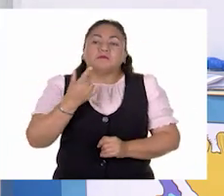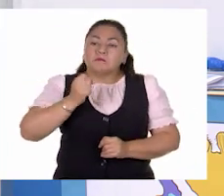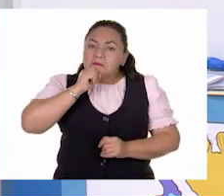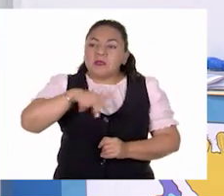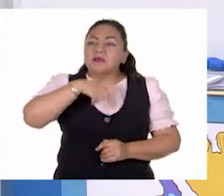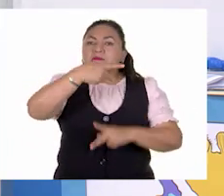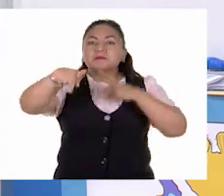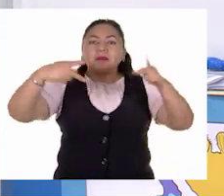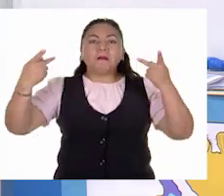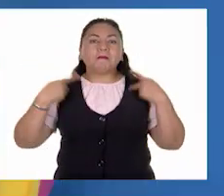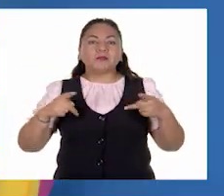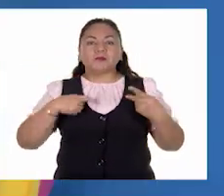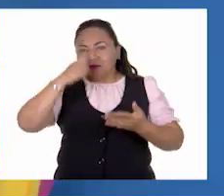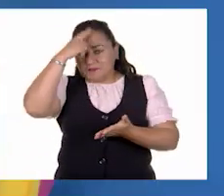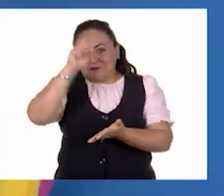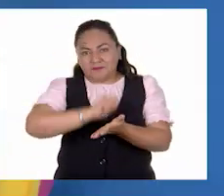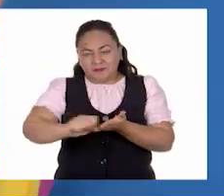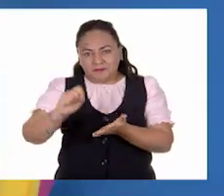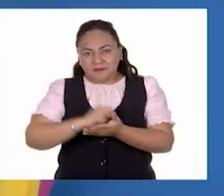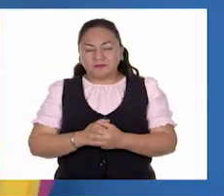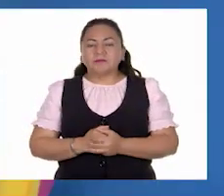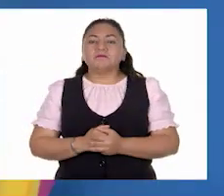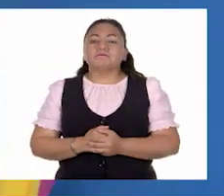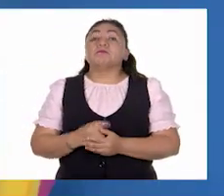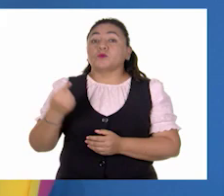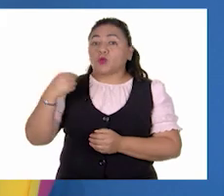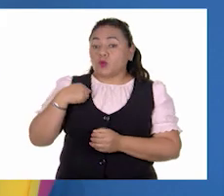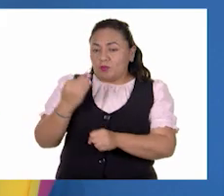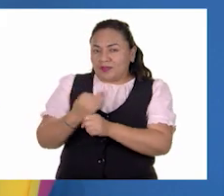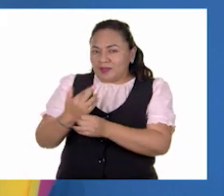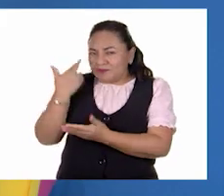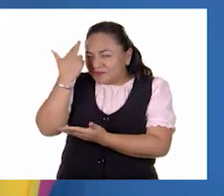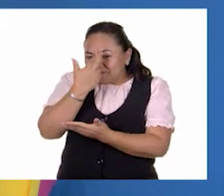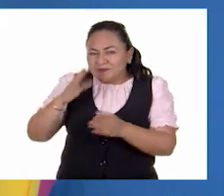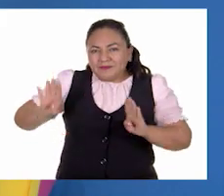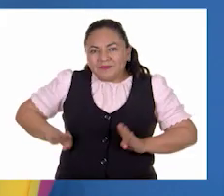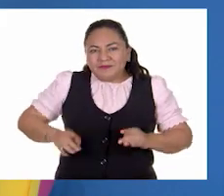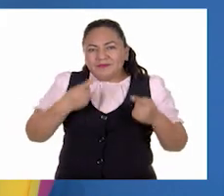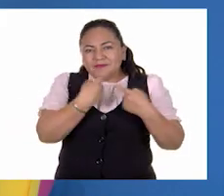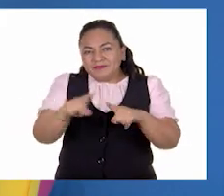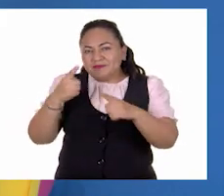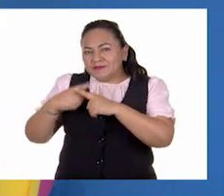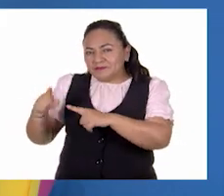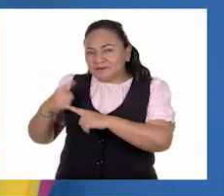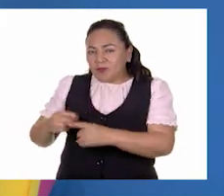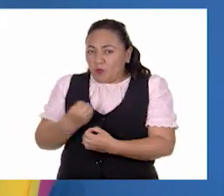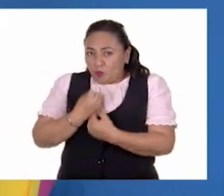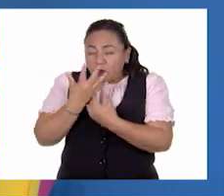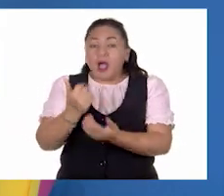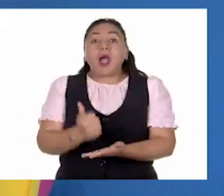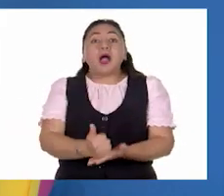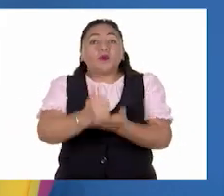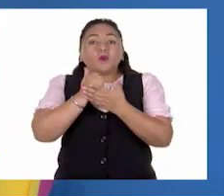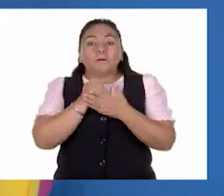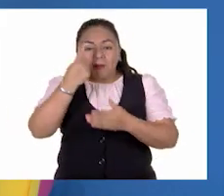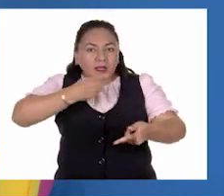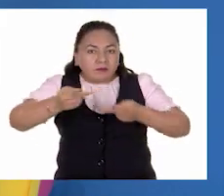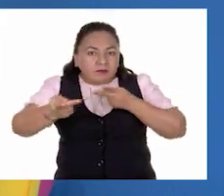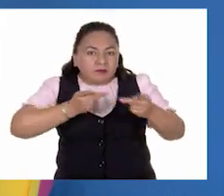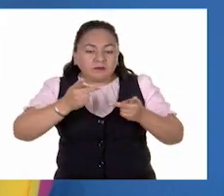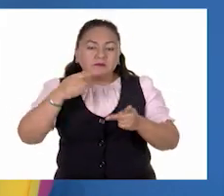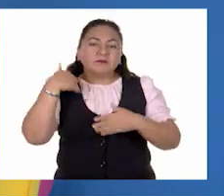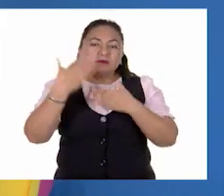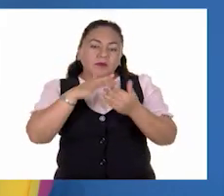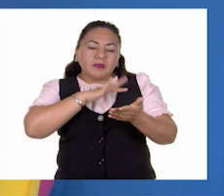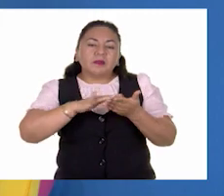mismos poetas. Yo entiendo que esta revisión de las características de los poemas también nos ayudará a preparar la